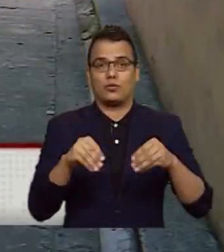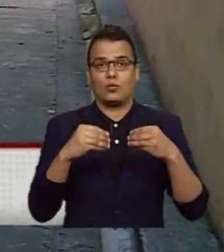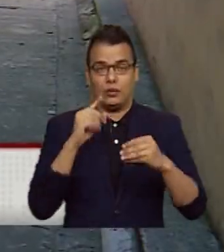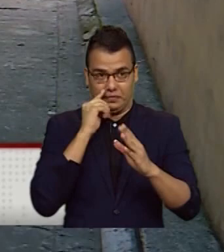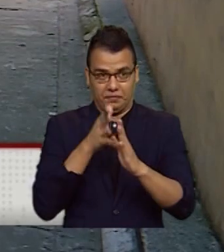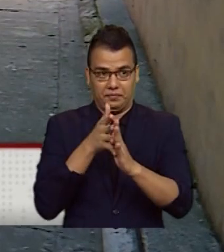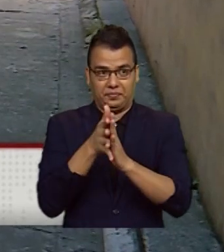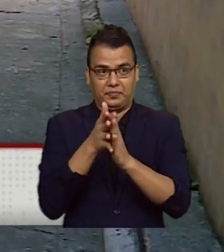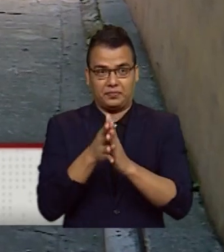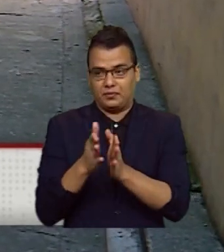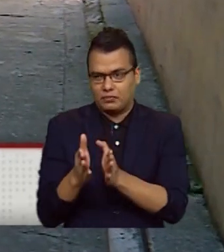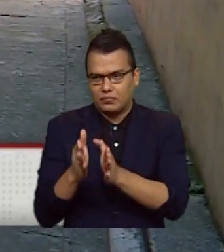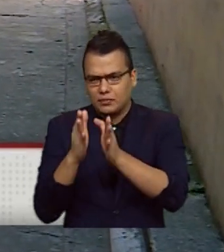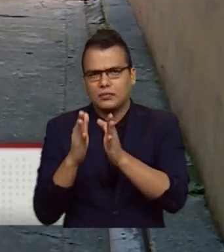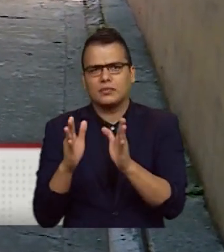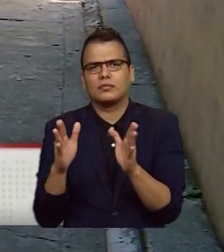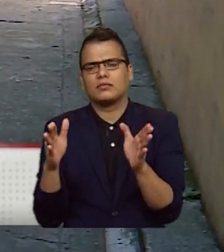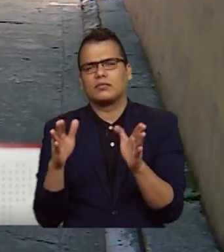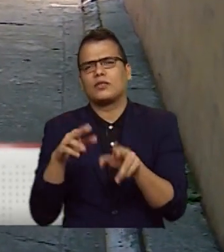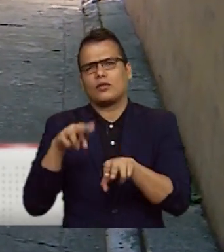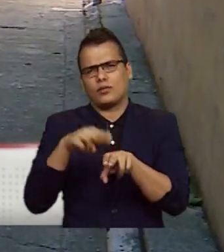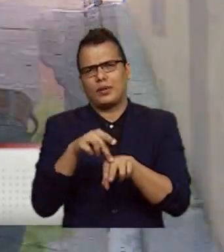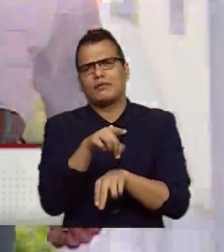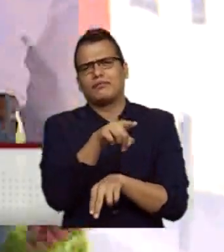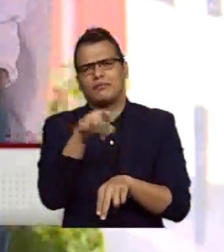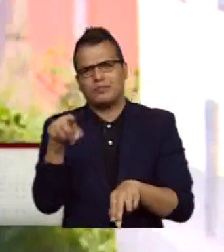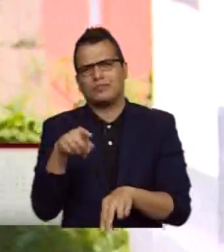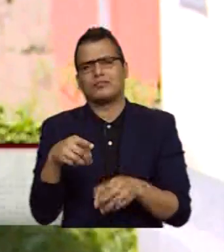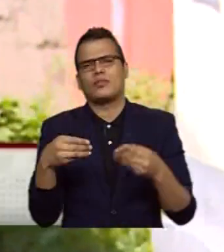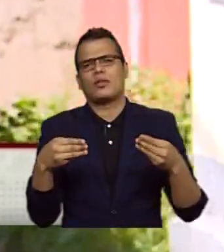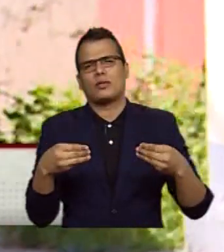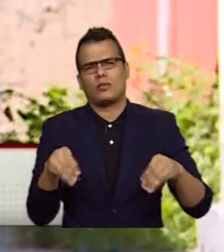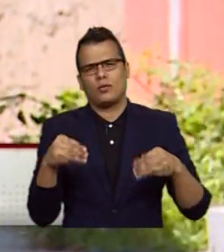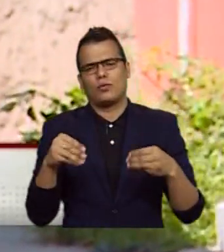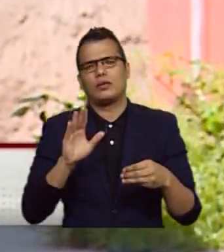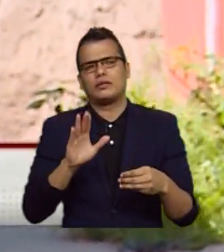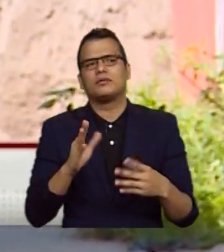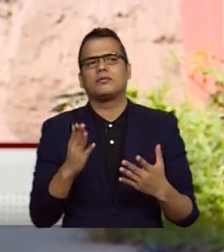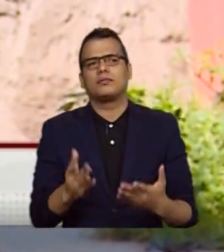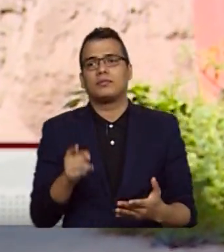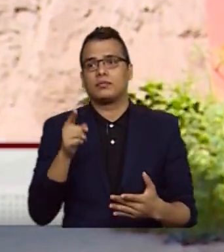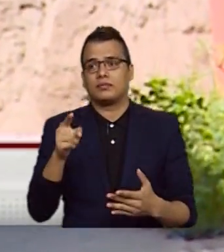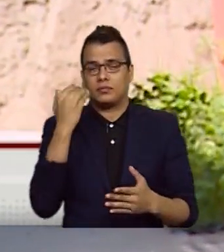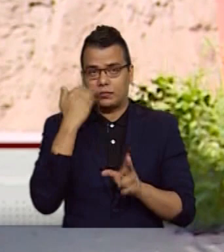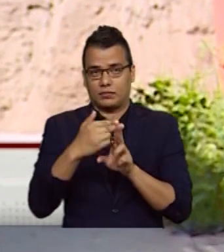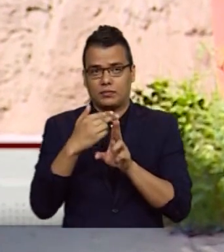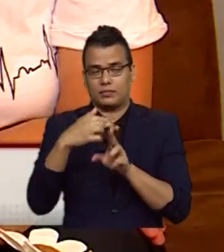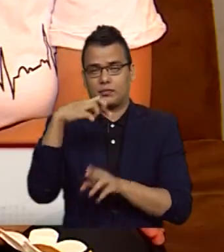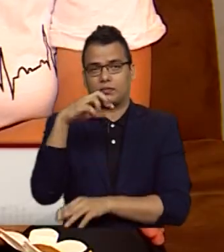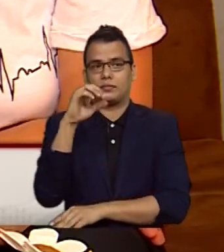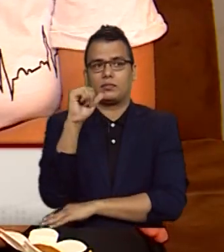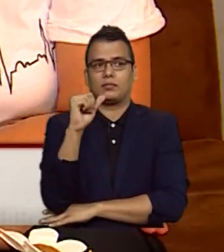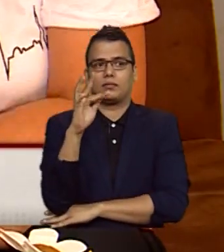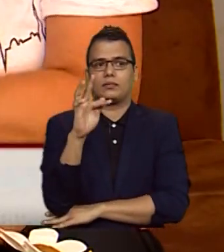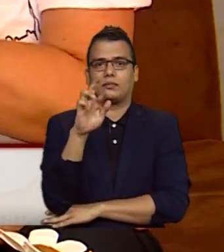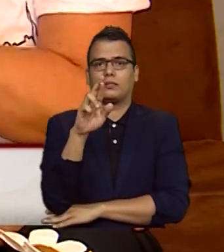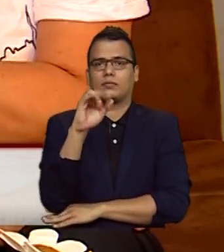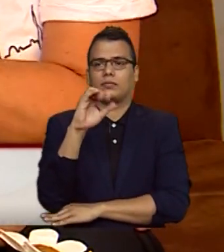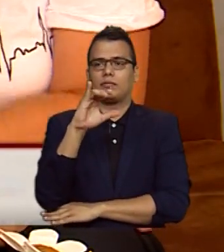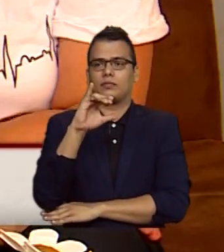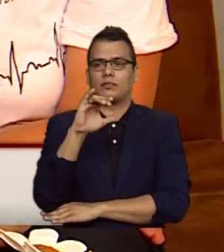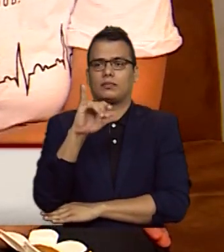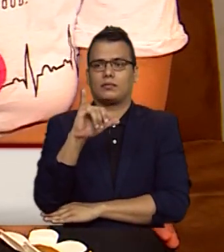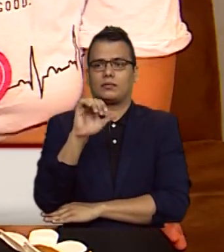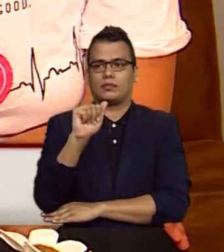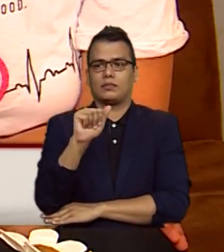Y en este pasaje angosto, muy típico de esta zona del Valle del Cauca y a su vez acogedor, encontramos la historia de Patricia López. Ella, a sus 57